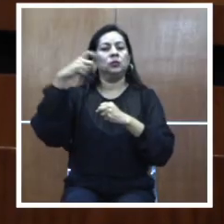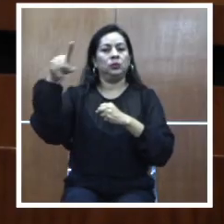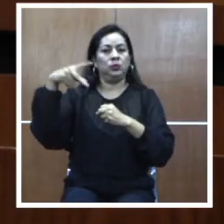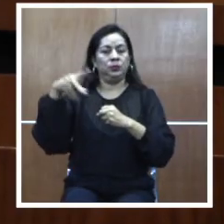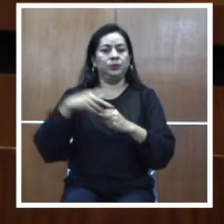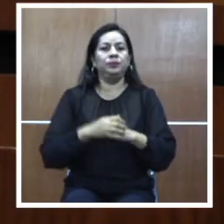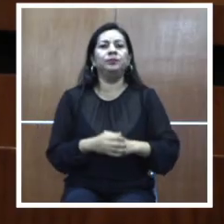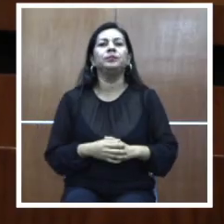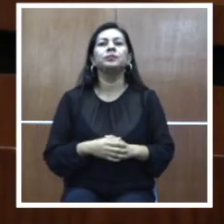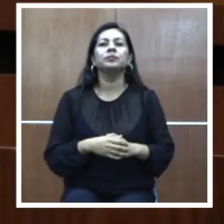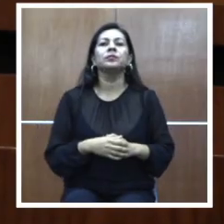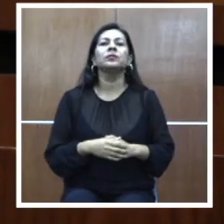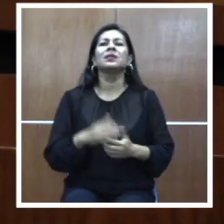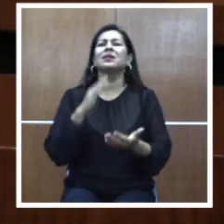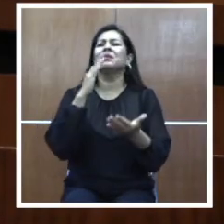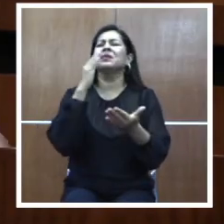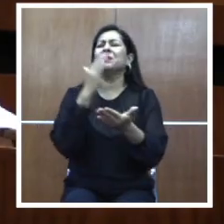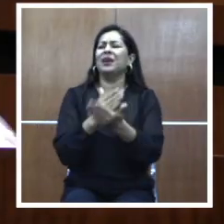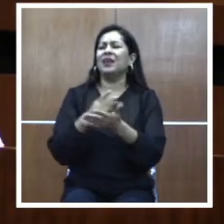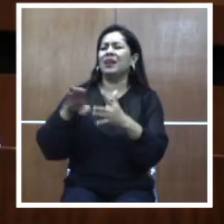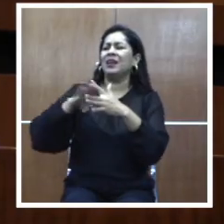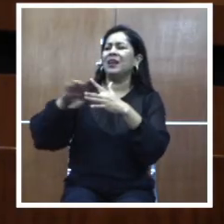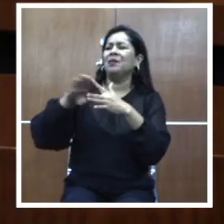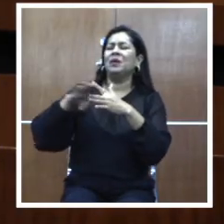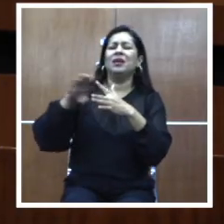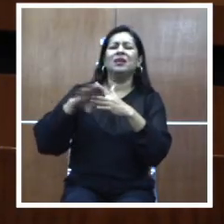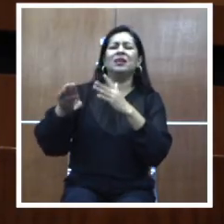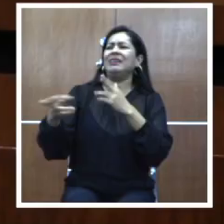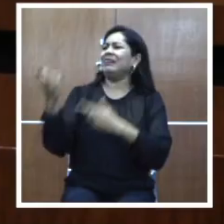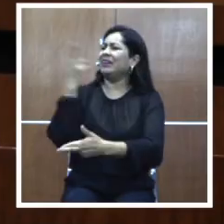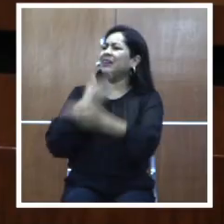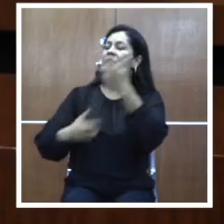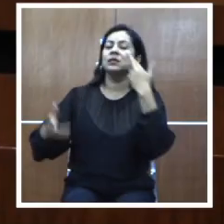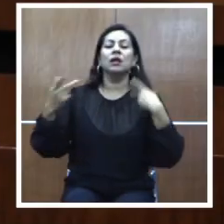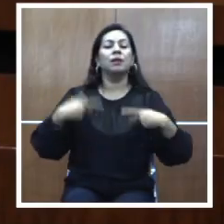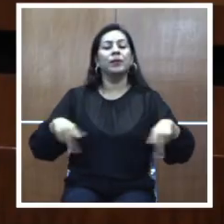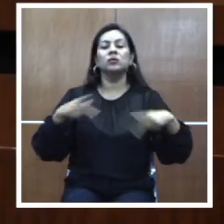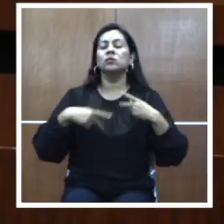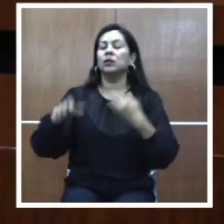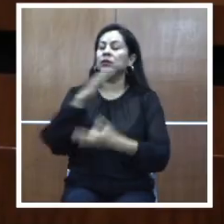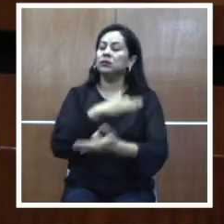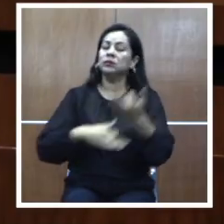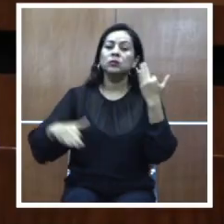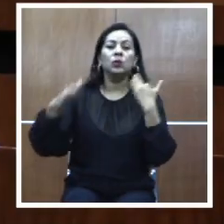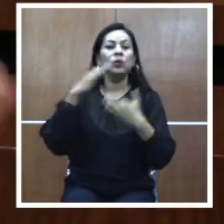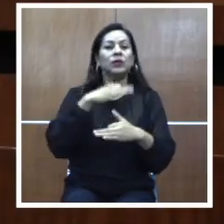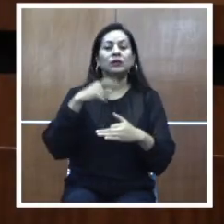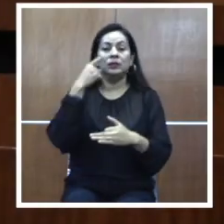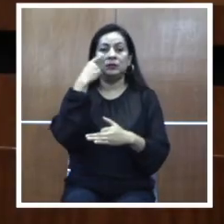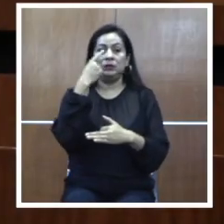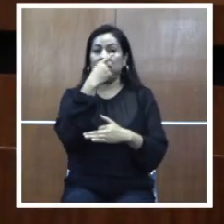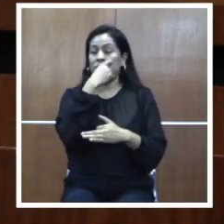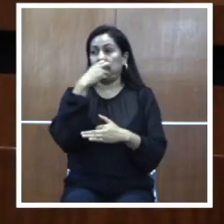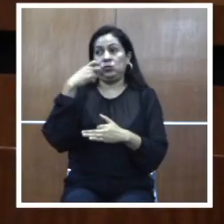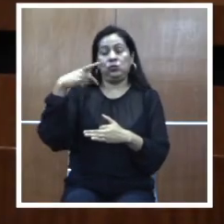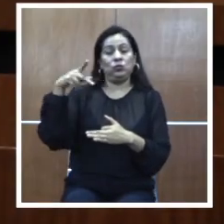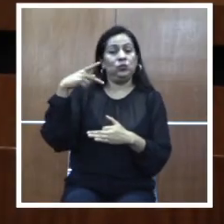y detener la inmigración ilegal y deportar a todas aquellas personas que desde su punto de